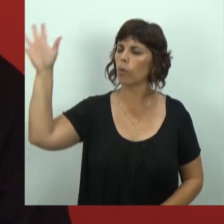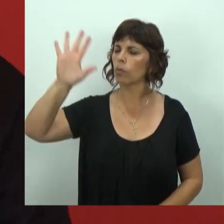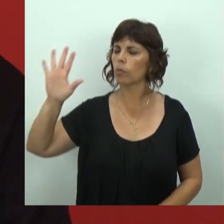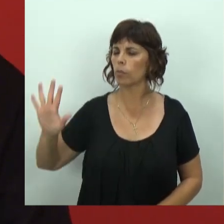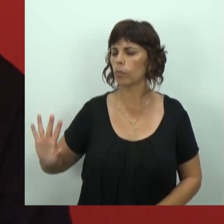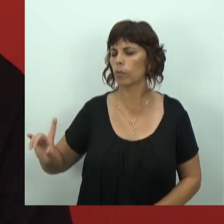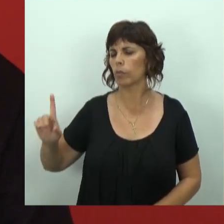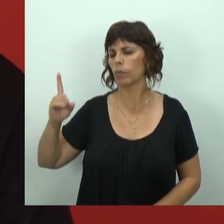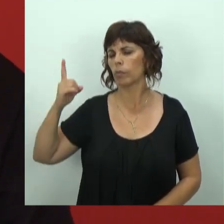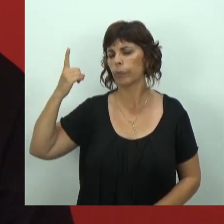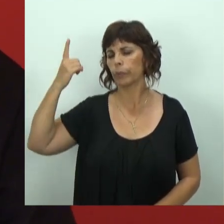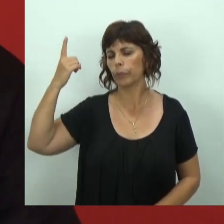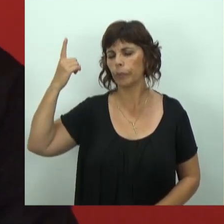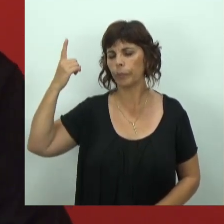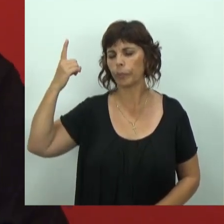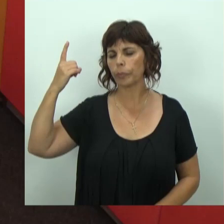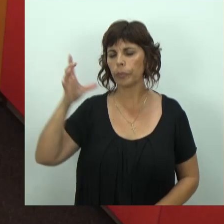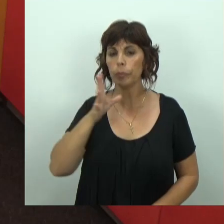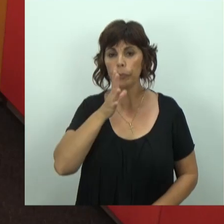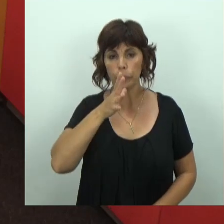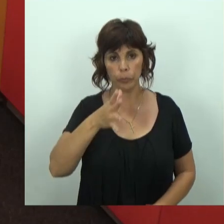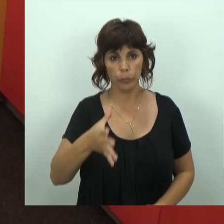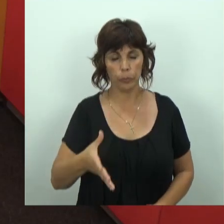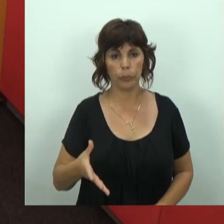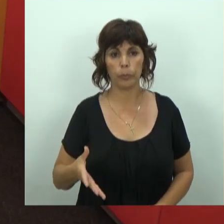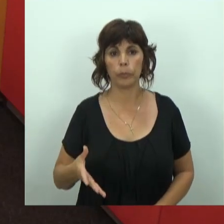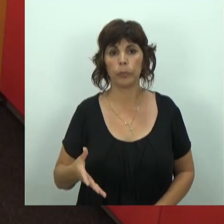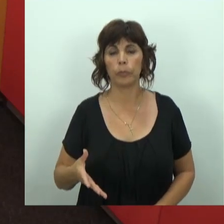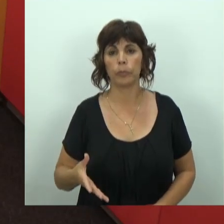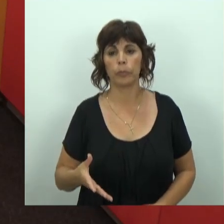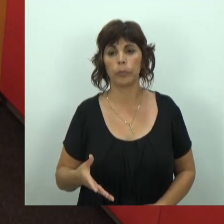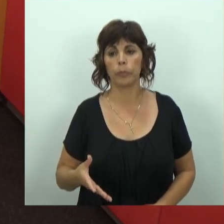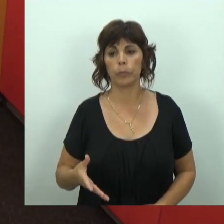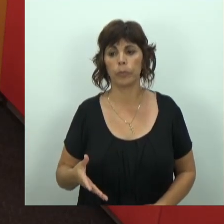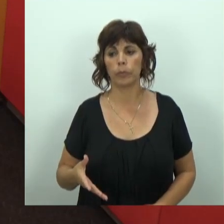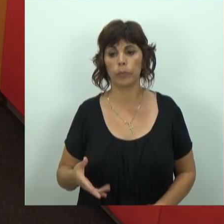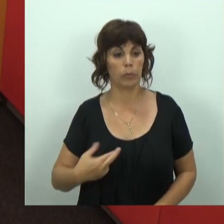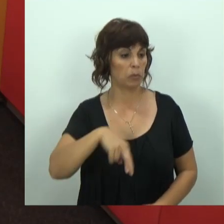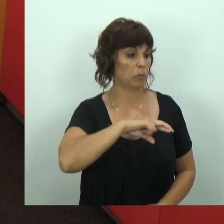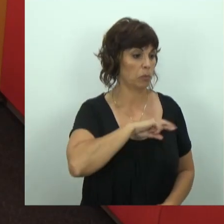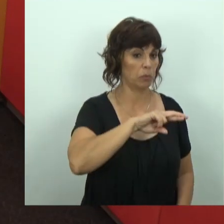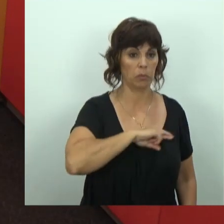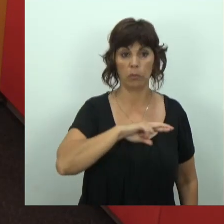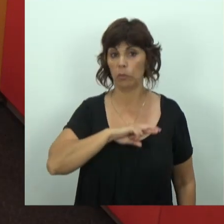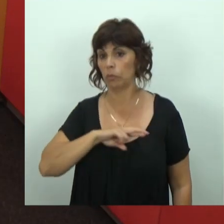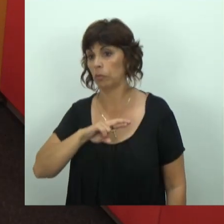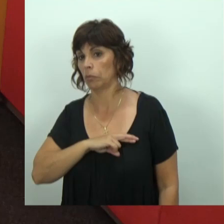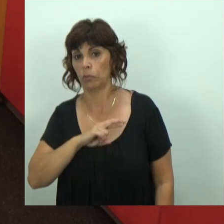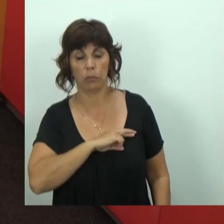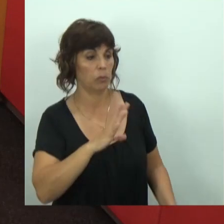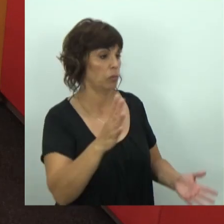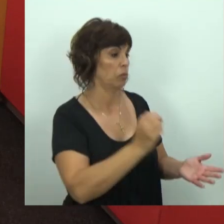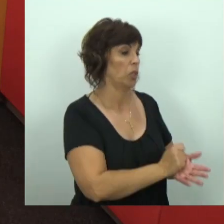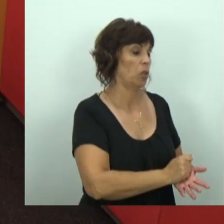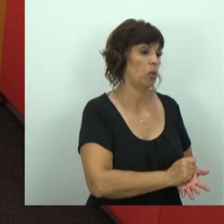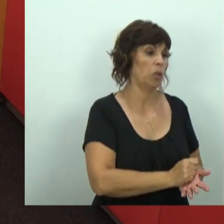Dios. Porque, ¿sabes, querido oyente? En todas las religiones hay buenos